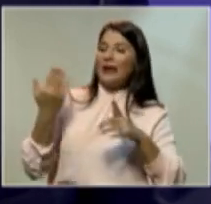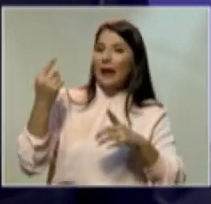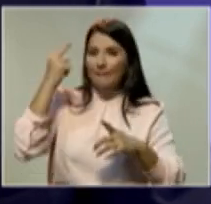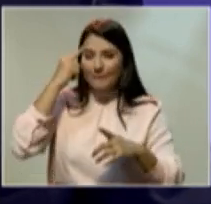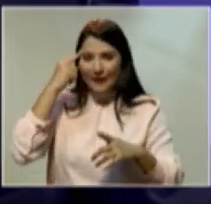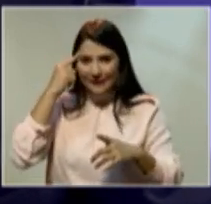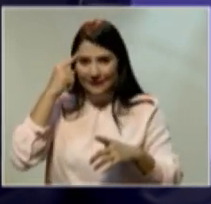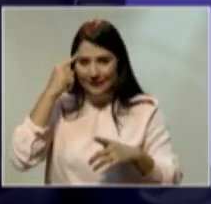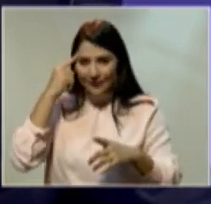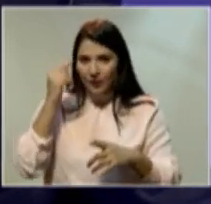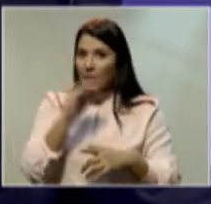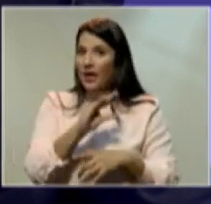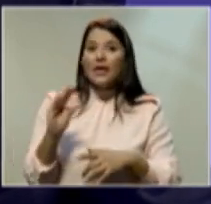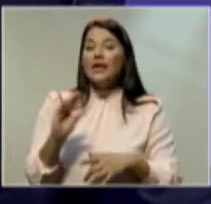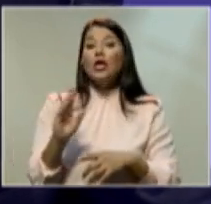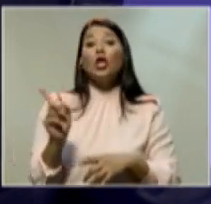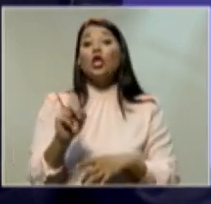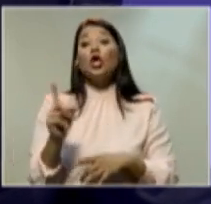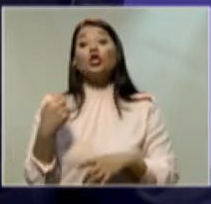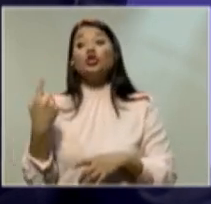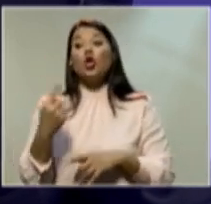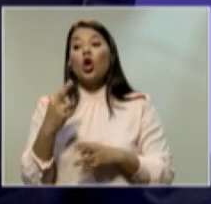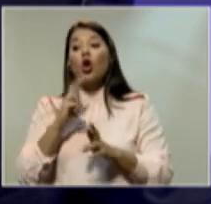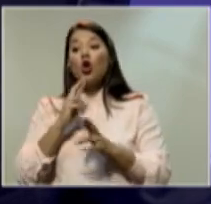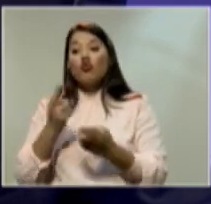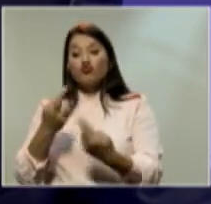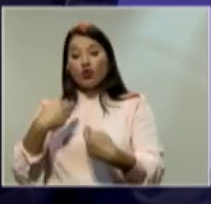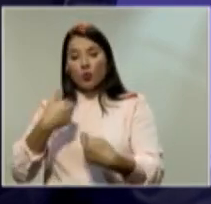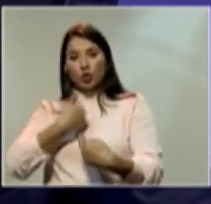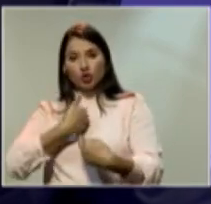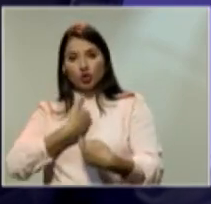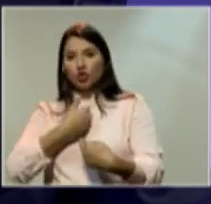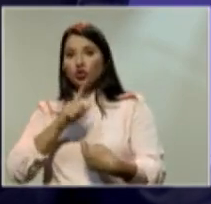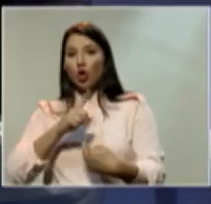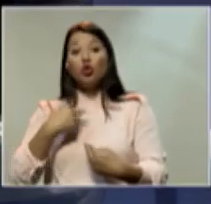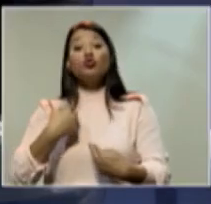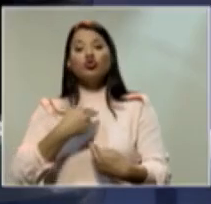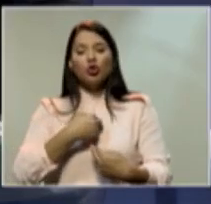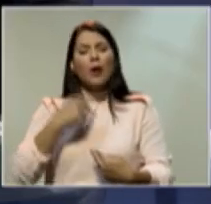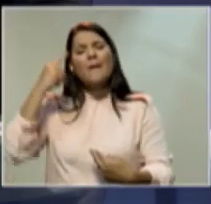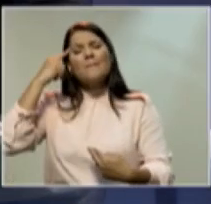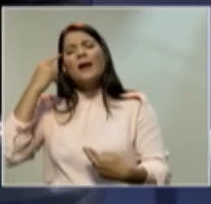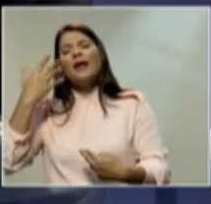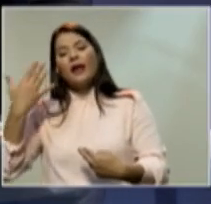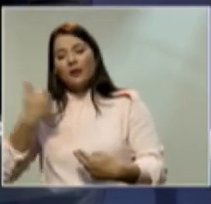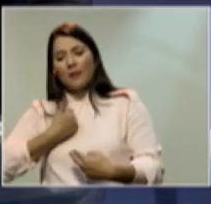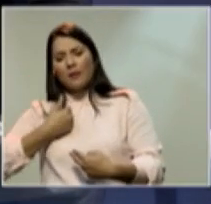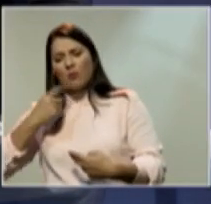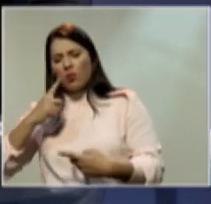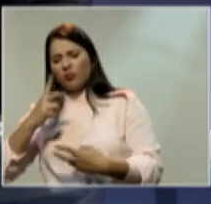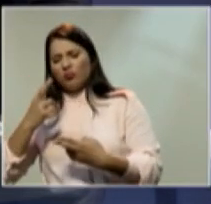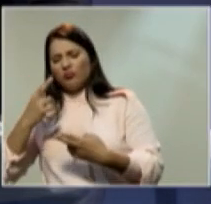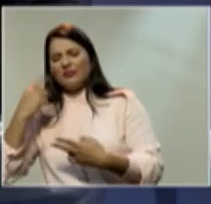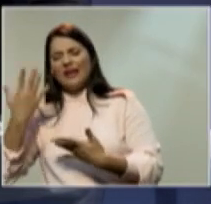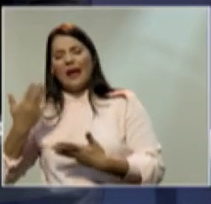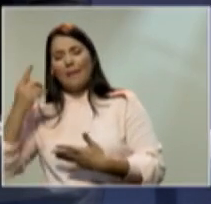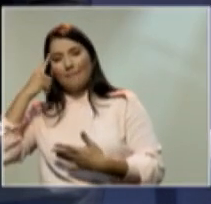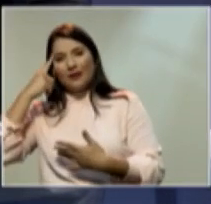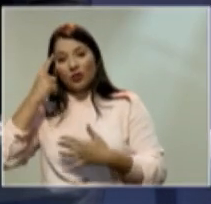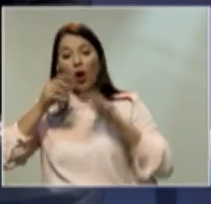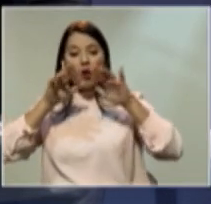Y no es para que lo digamos solamente a nosotros mismos, es para que lo publiquemos. El pensamiento tiene que